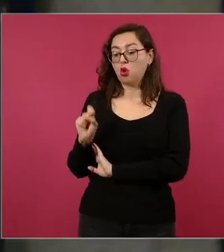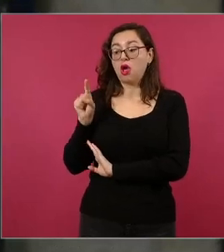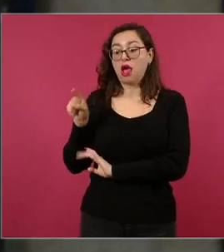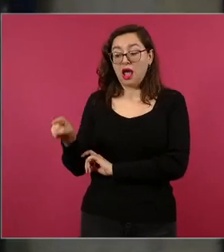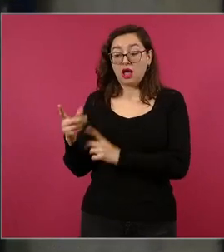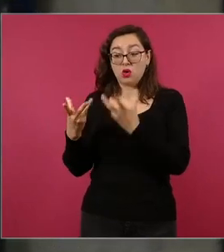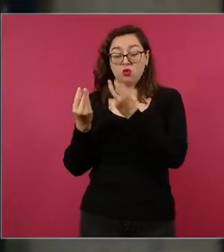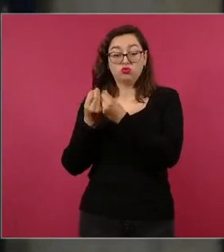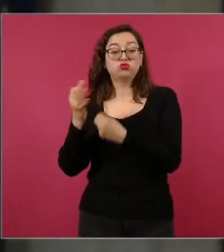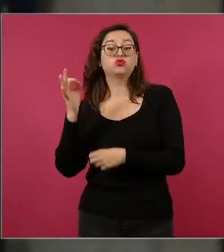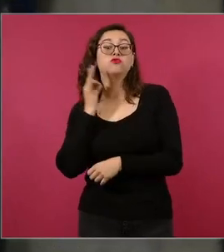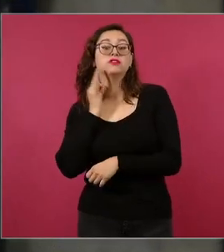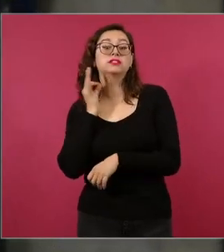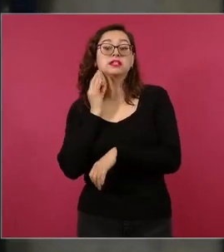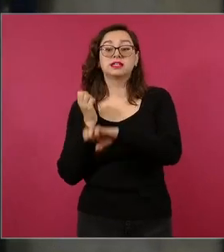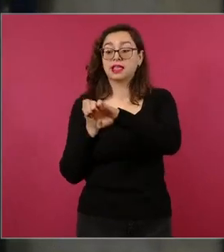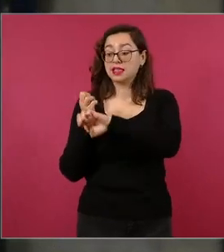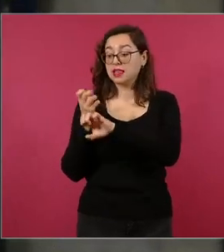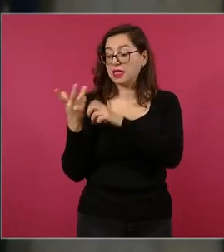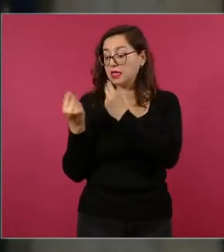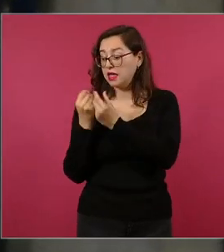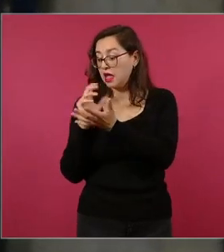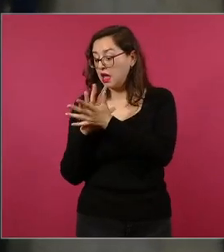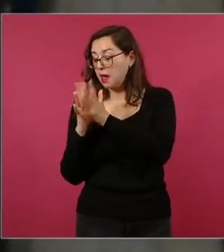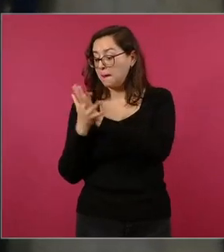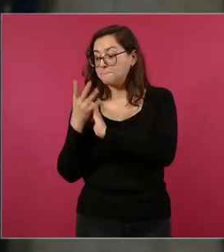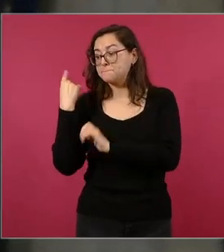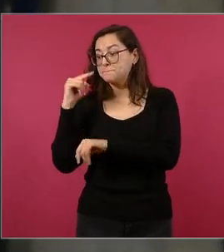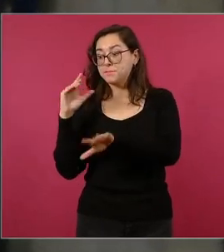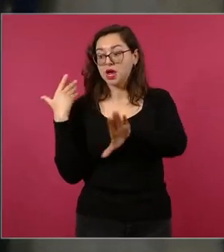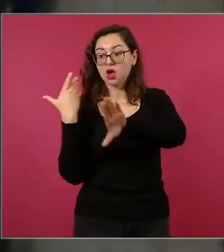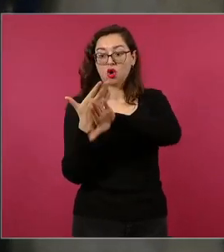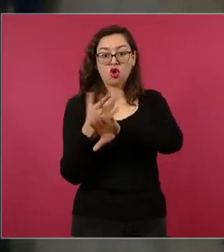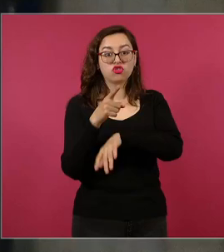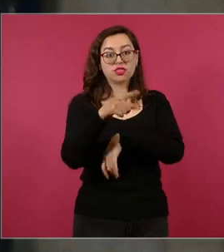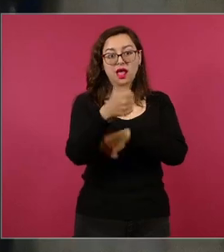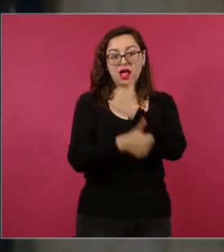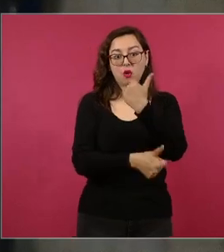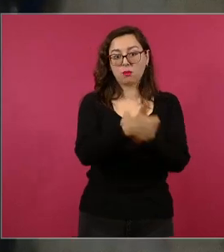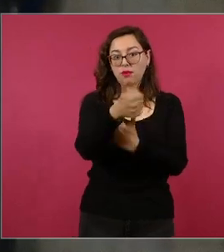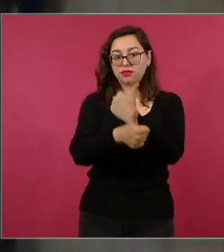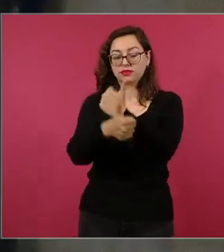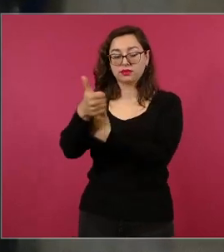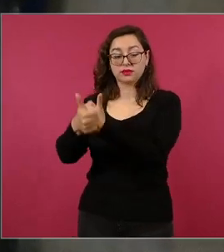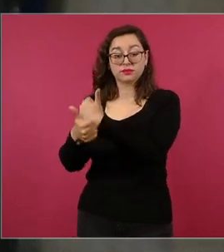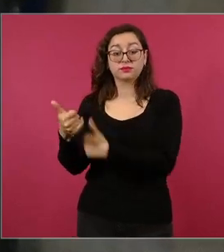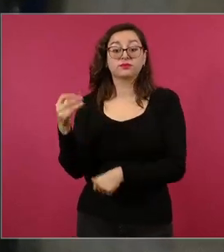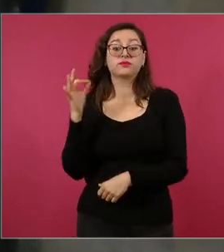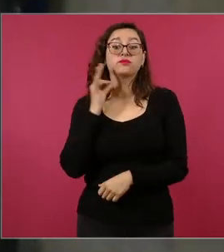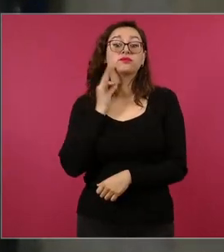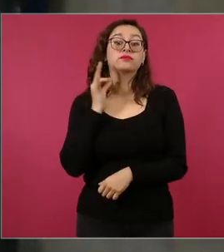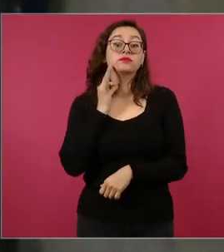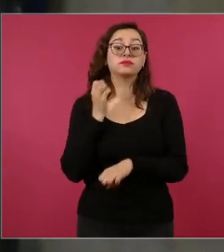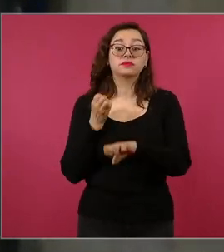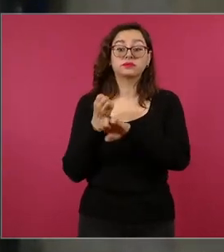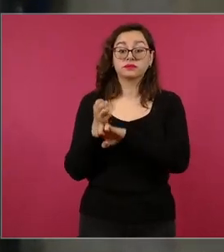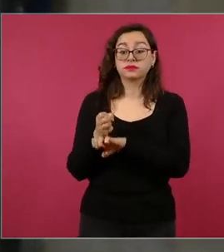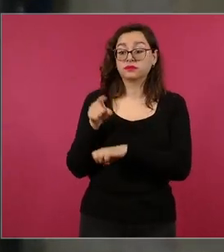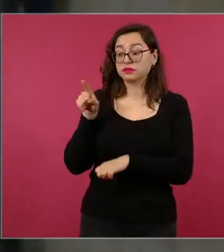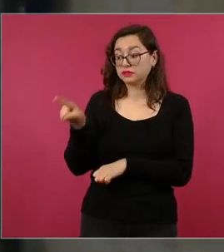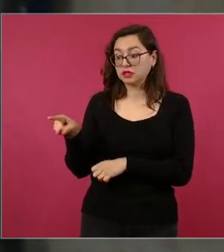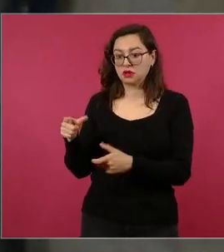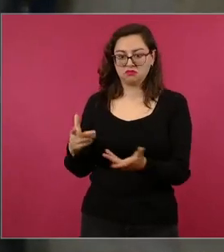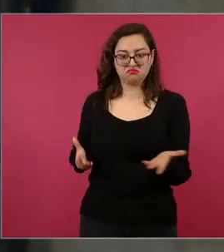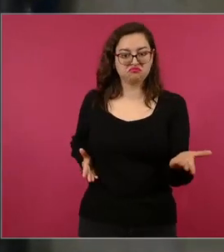Fiscalía del Estado para clausurar obras sin ningún motivo, todo para evitar la competencia. La Fiscalía del Estado llega a las obras